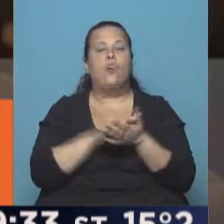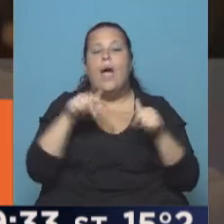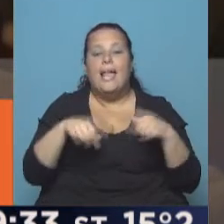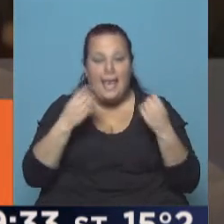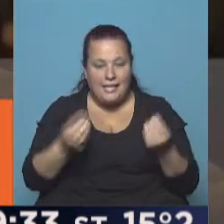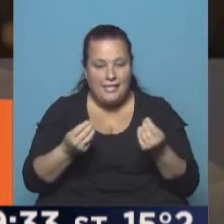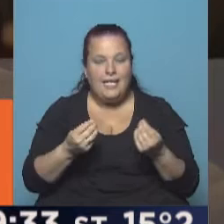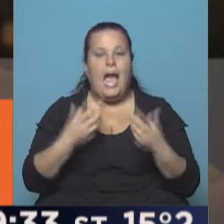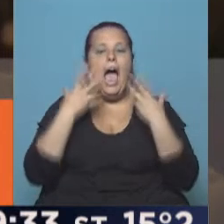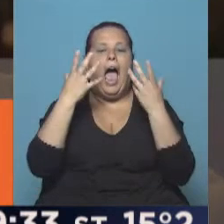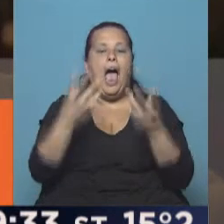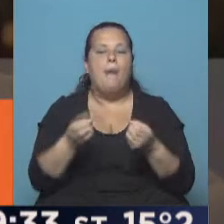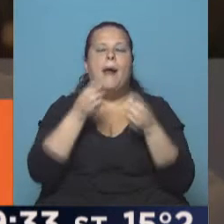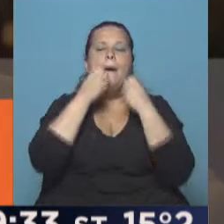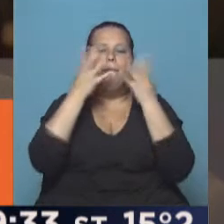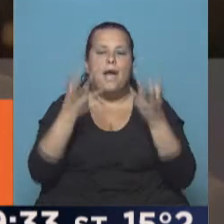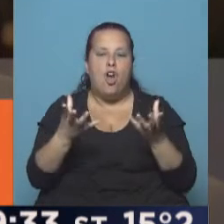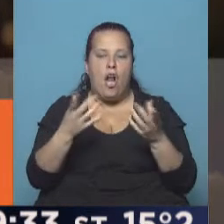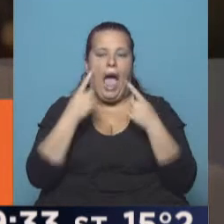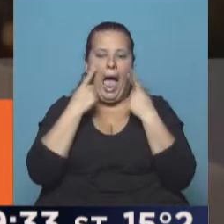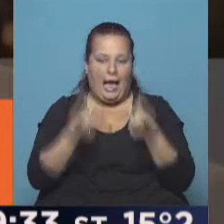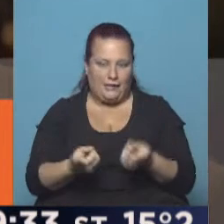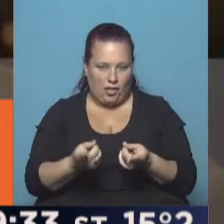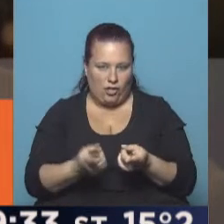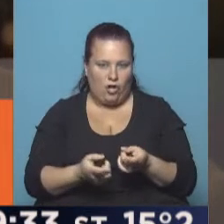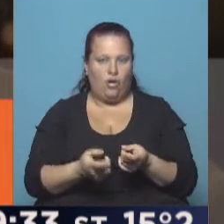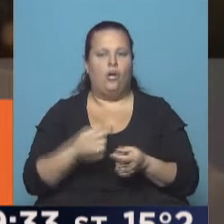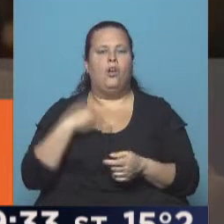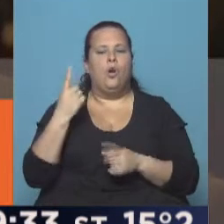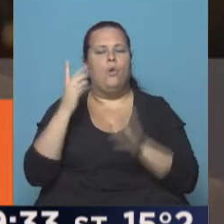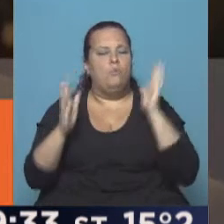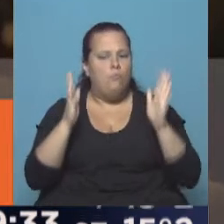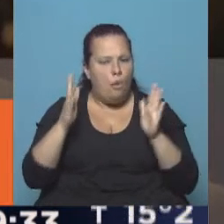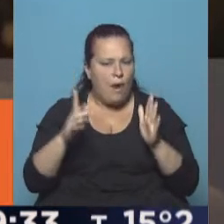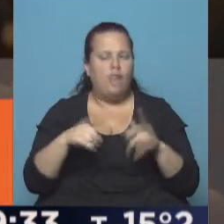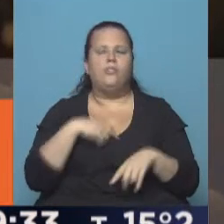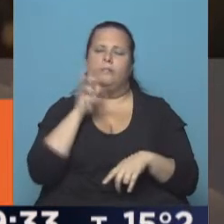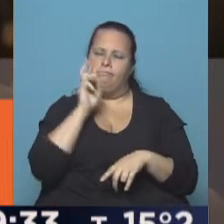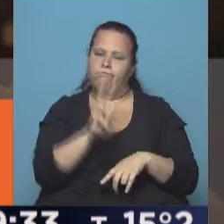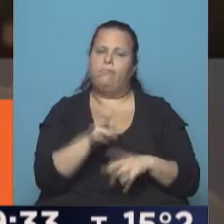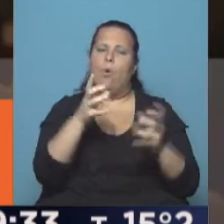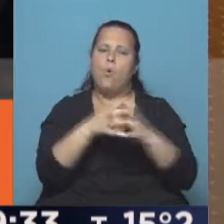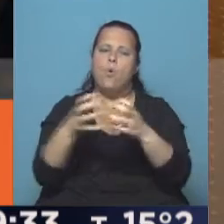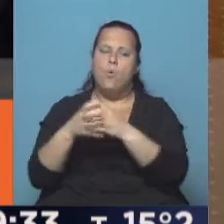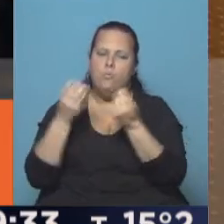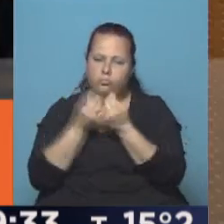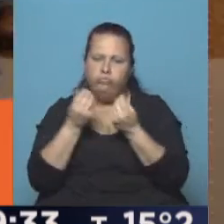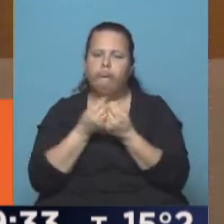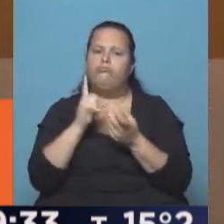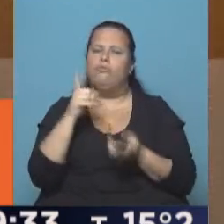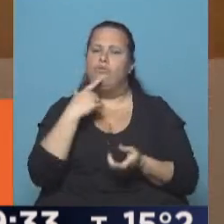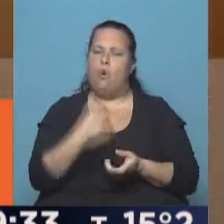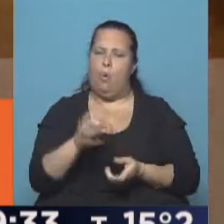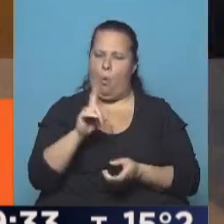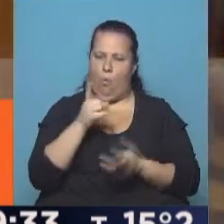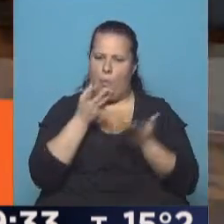oportunidad, que es aportes para mejorar la atención. Vivimos un ciclo donde hay muchos sectores que no están cumpliendo